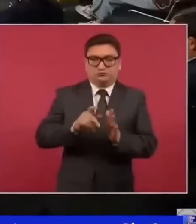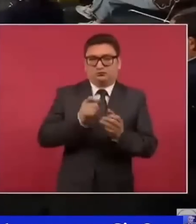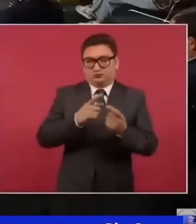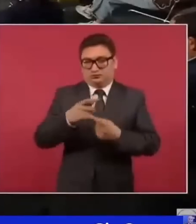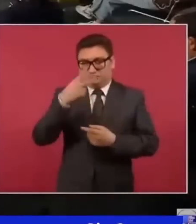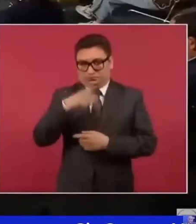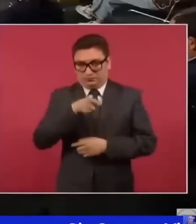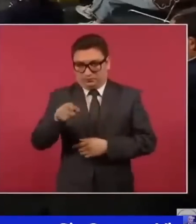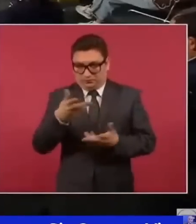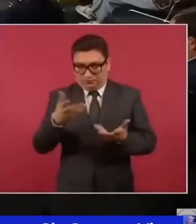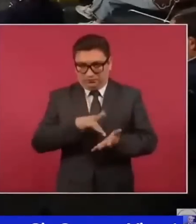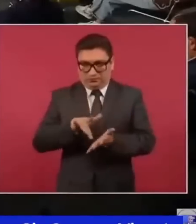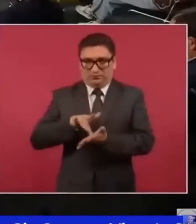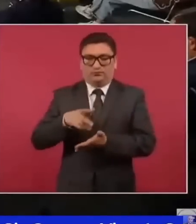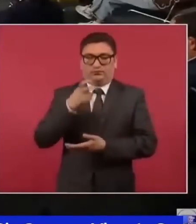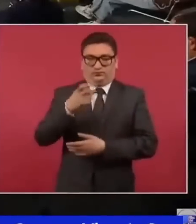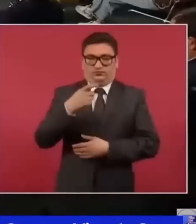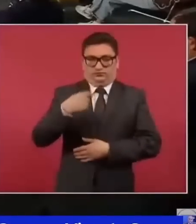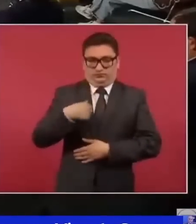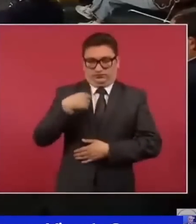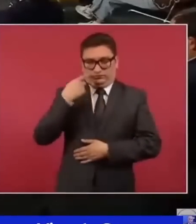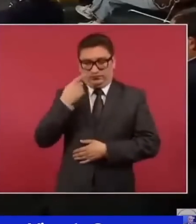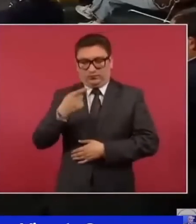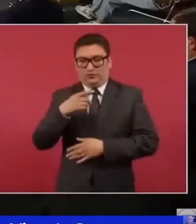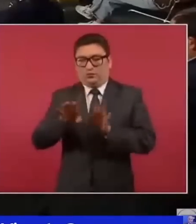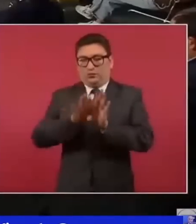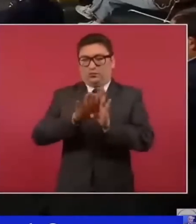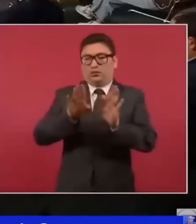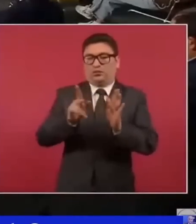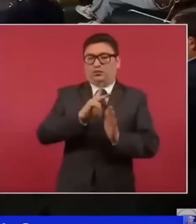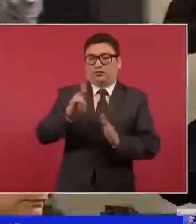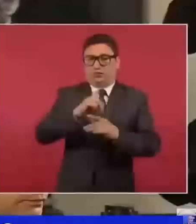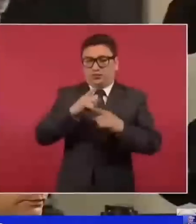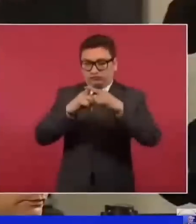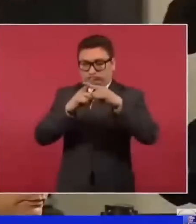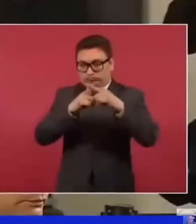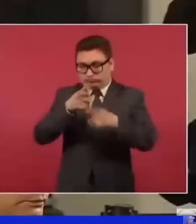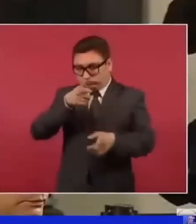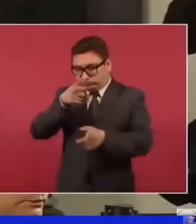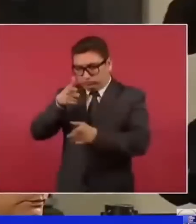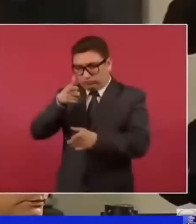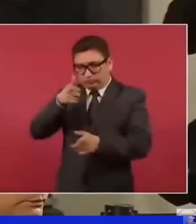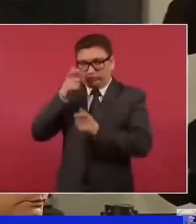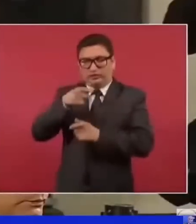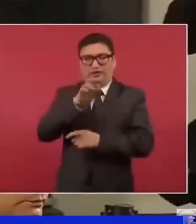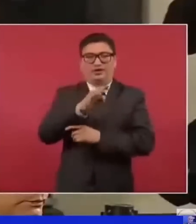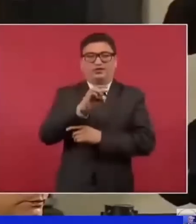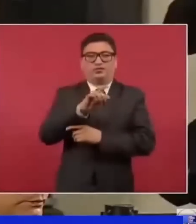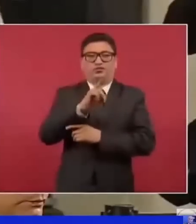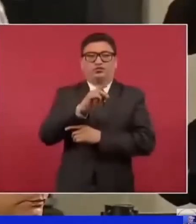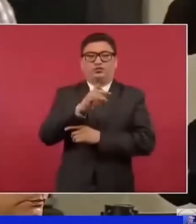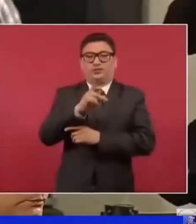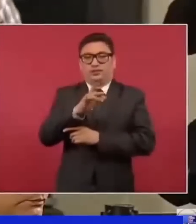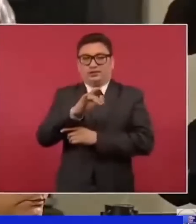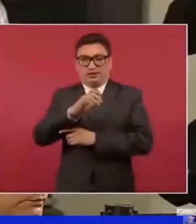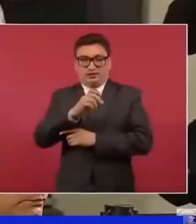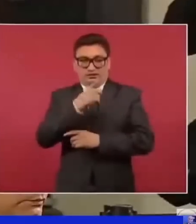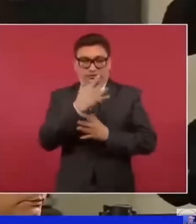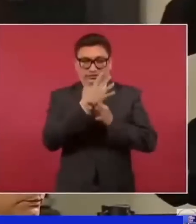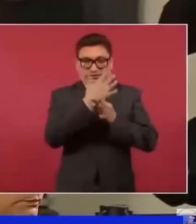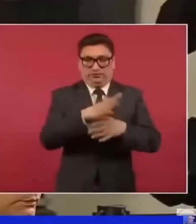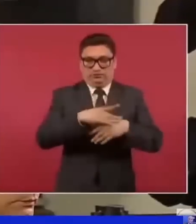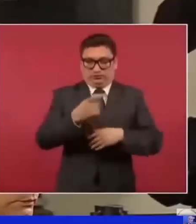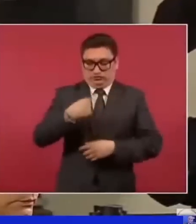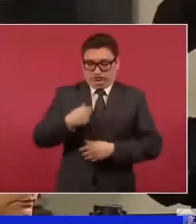como este francotirador al que se refería Raimundo Rivapalacio, porque su servidor fue el